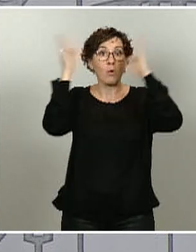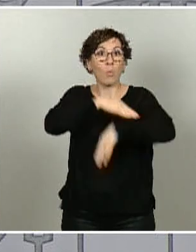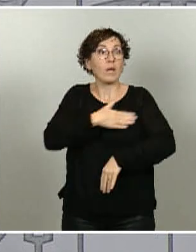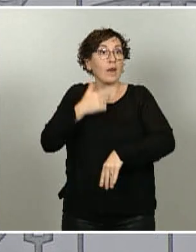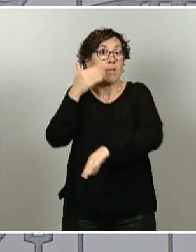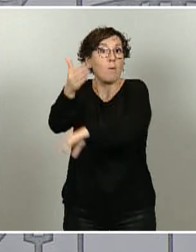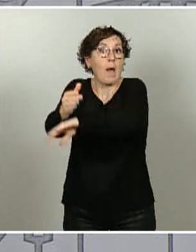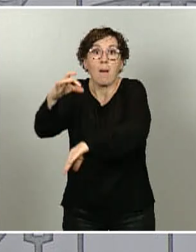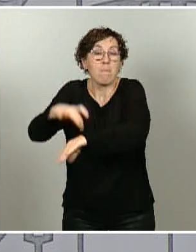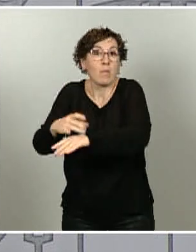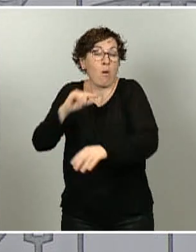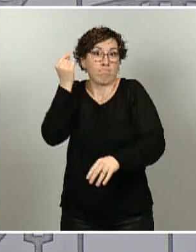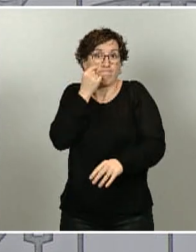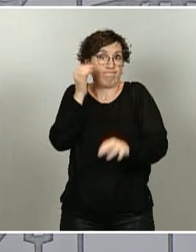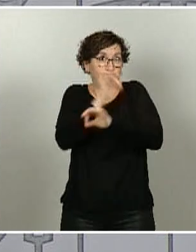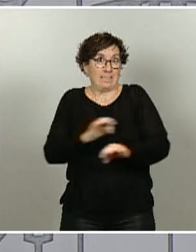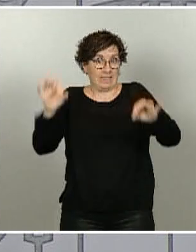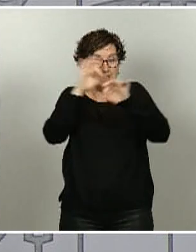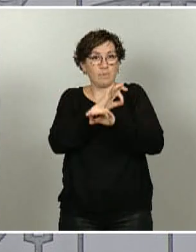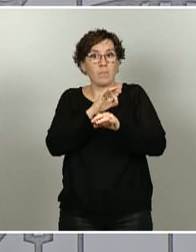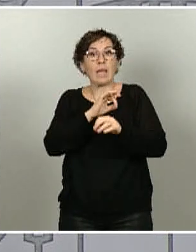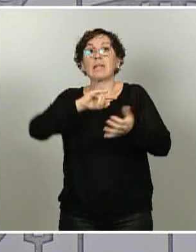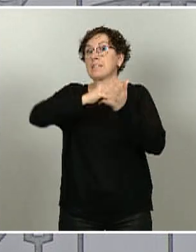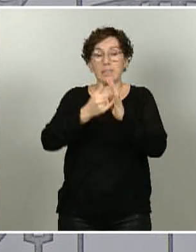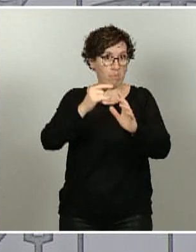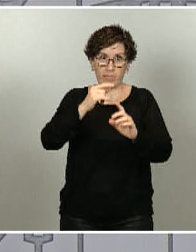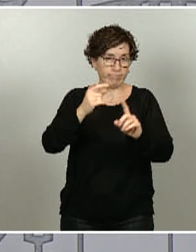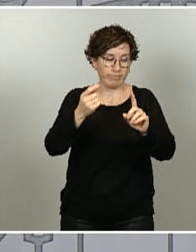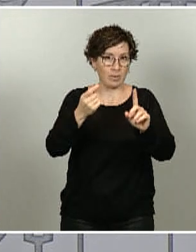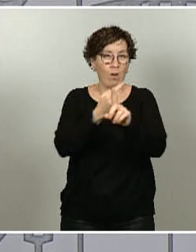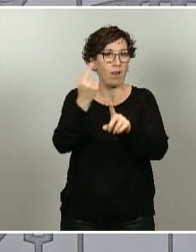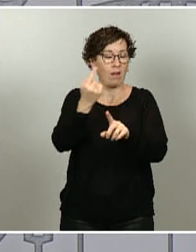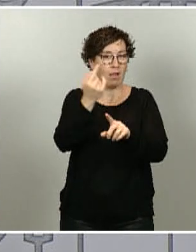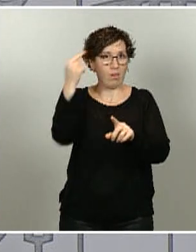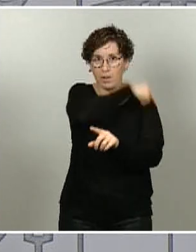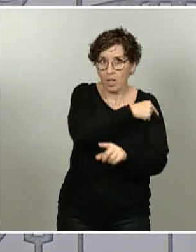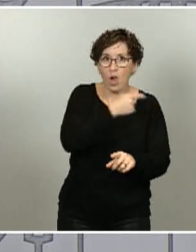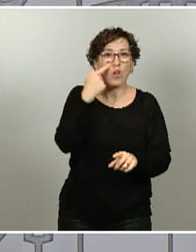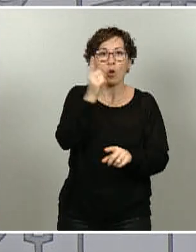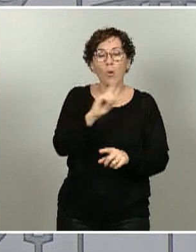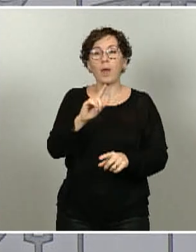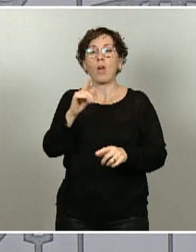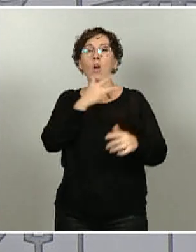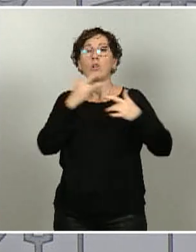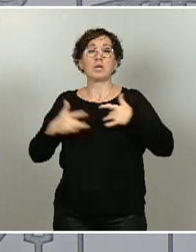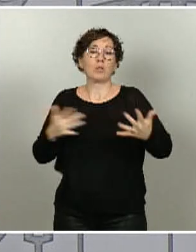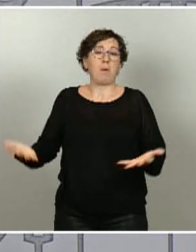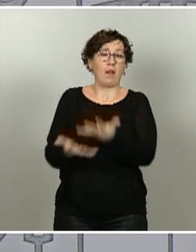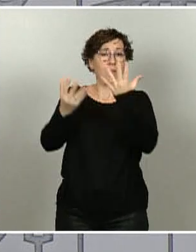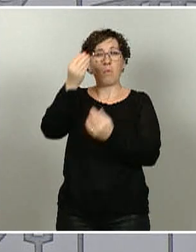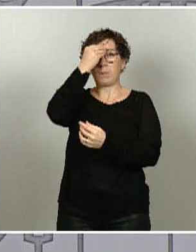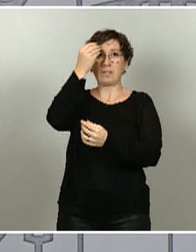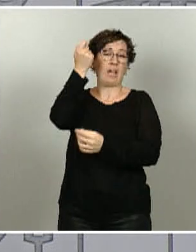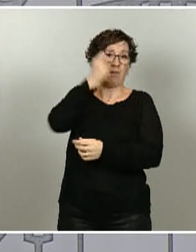se les puede detectar, otras veces porque eran con sintomatología tan leve que no consideraban que tuvieran que ir al médico, y en algunos casos, sobre todo en el